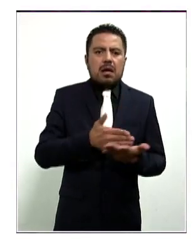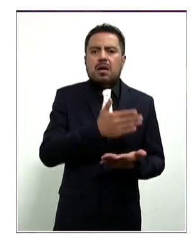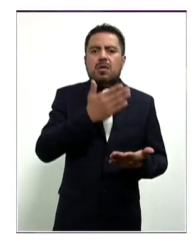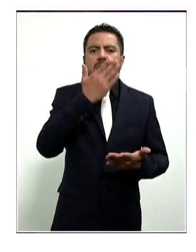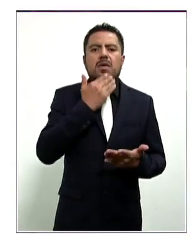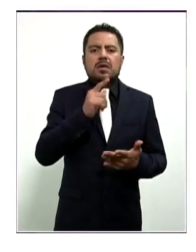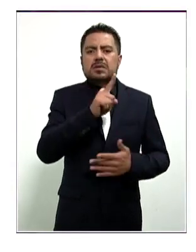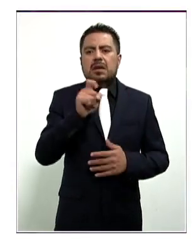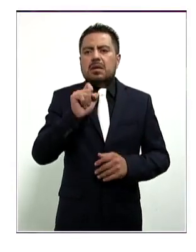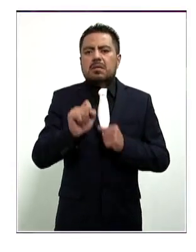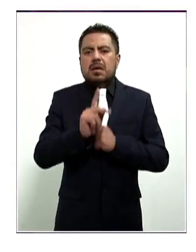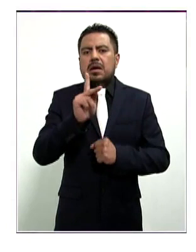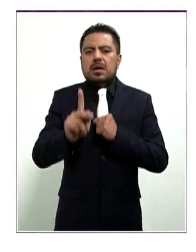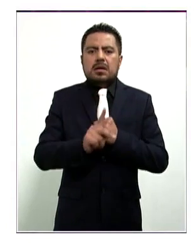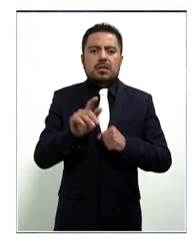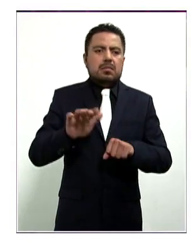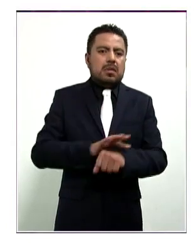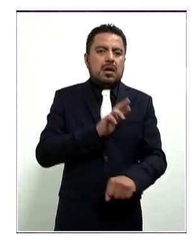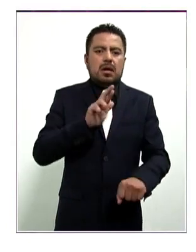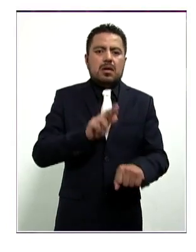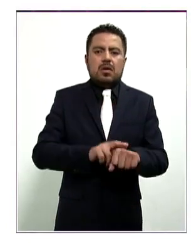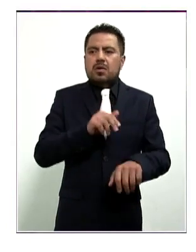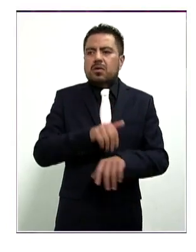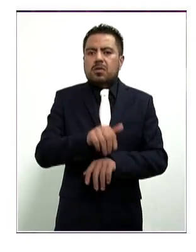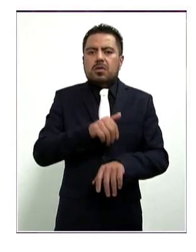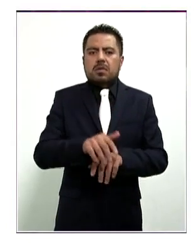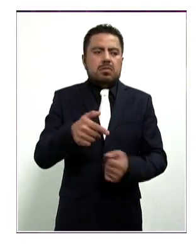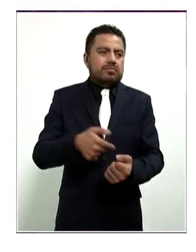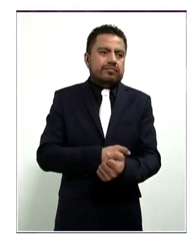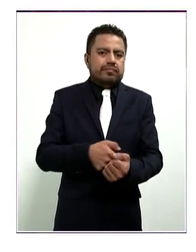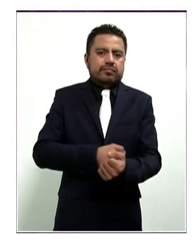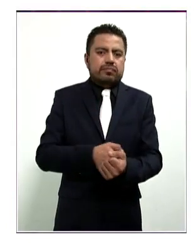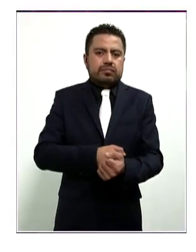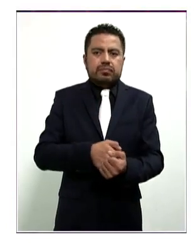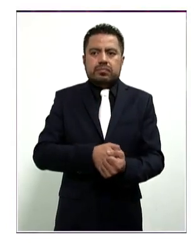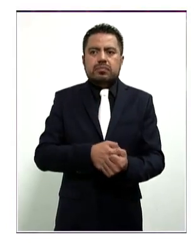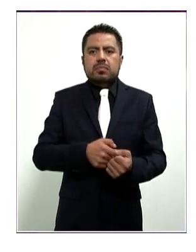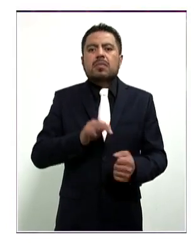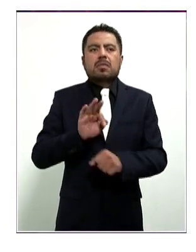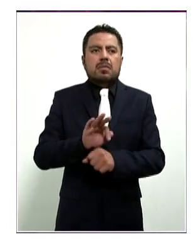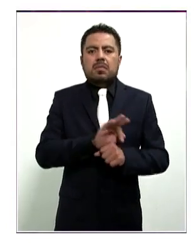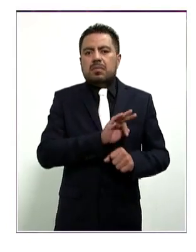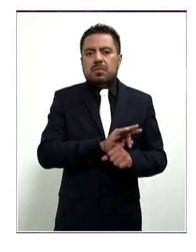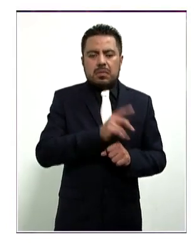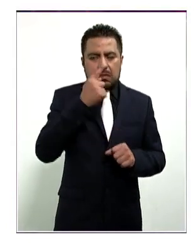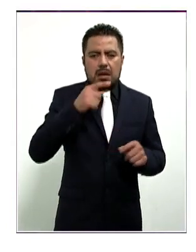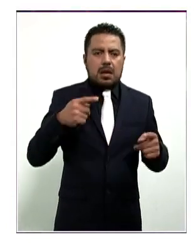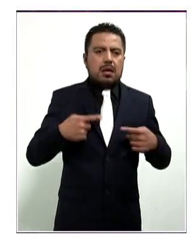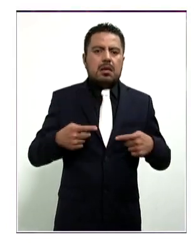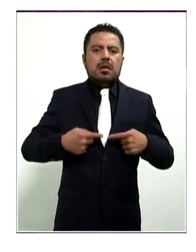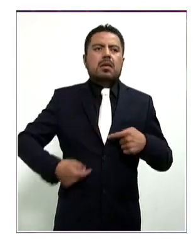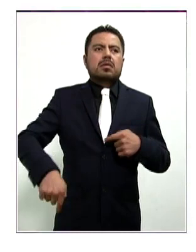los 100 países con mayor número de refugiados para su población.